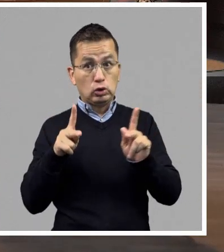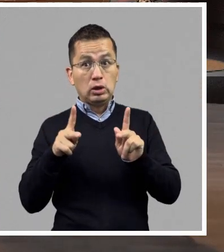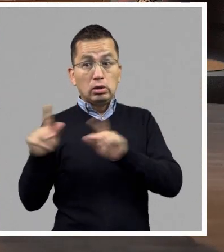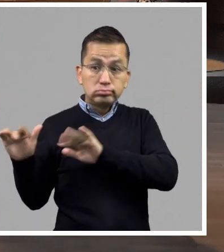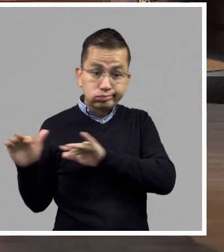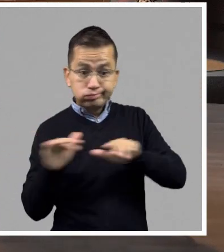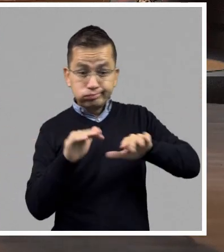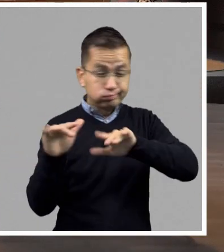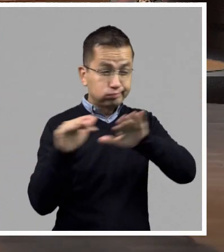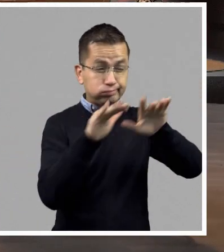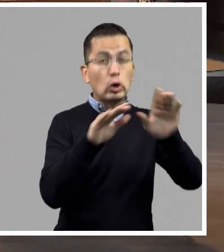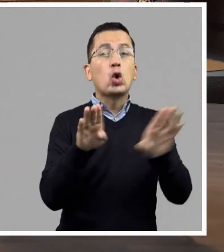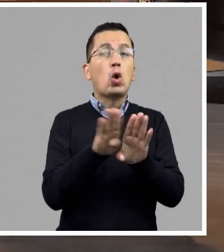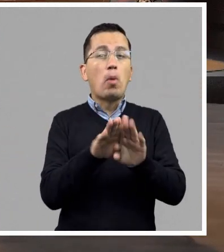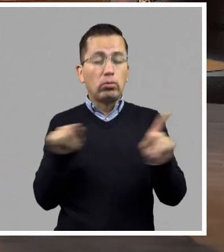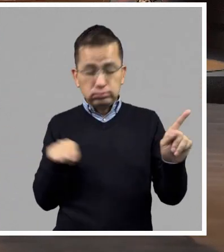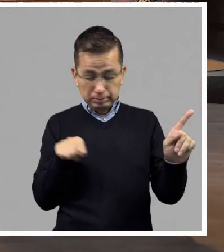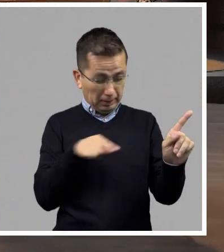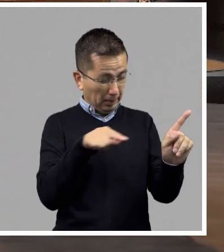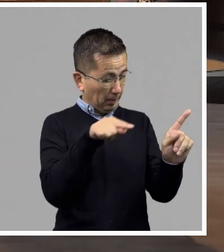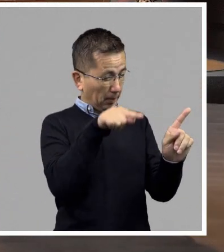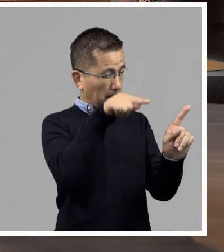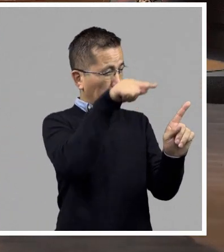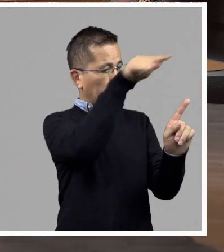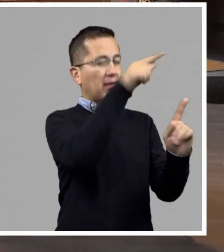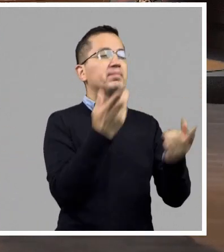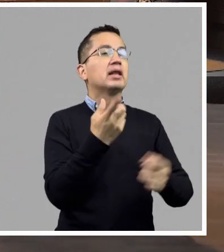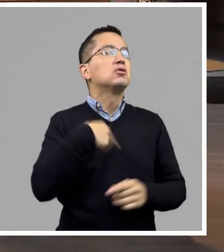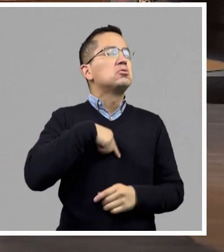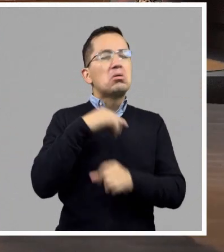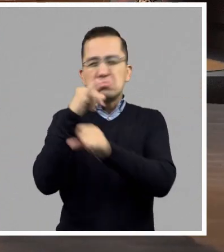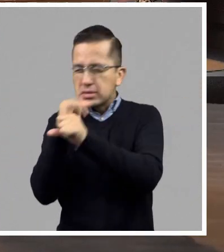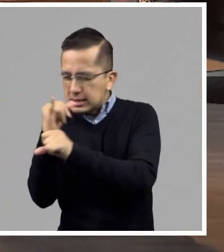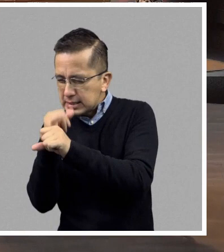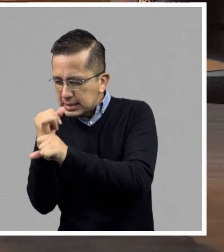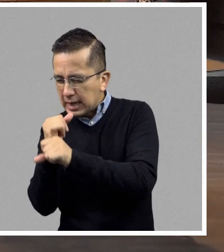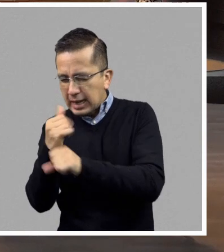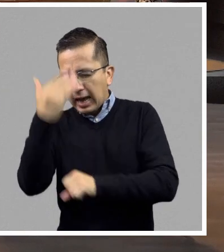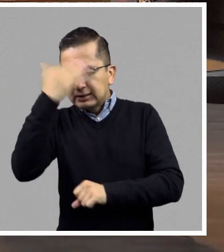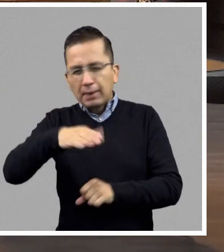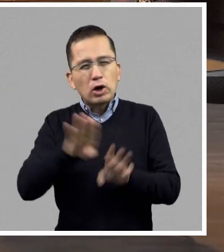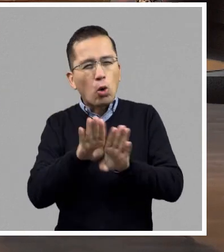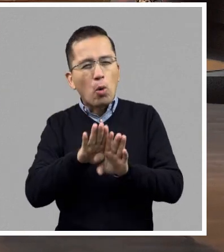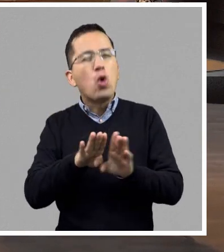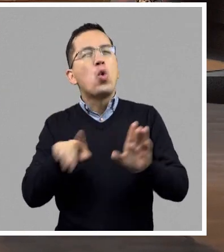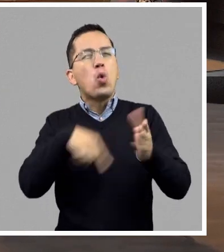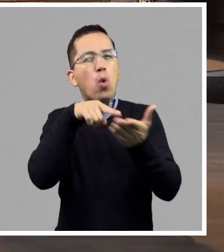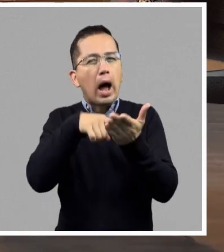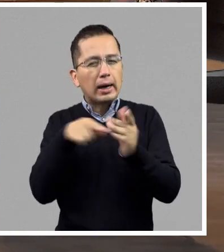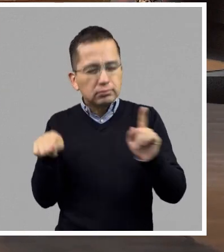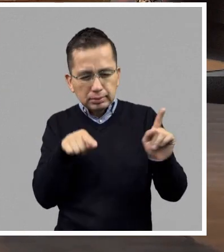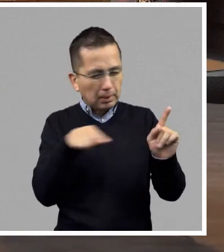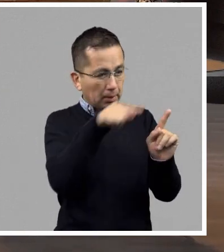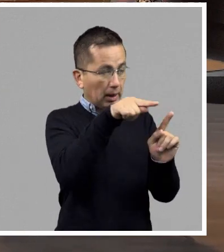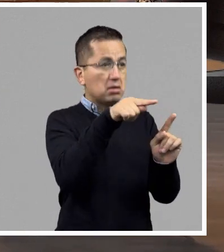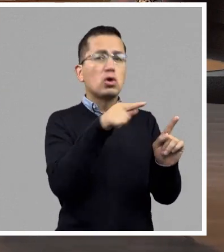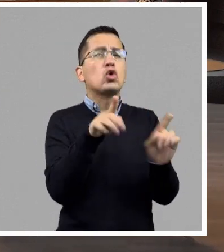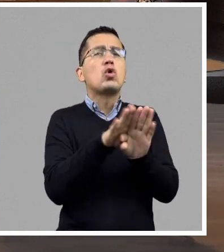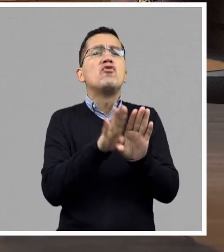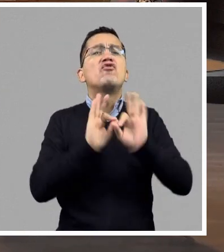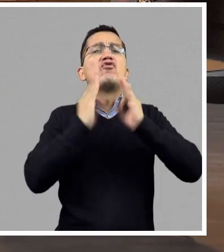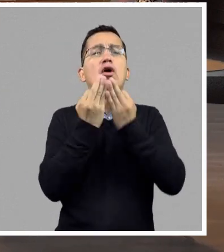Pues hay una hay una fuente de datos que es la sociedad dupont que fue fácil conseguirla para la tortuga no fue tan fácil conseguirla